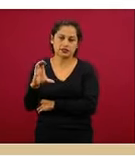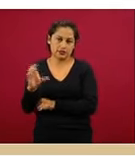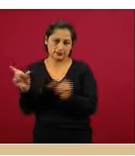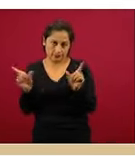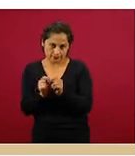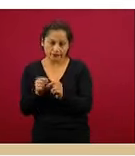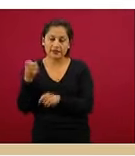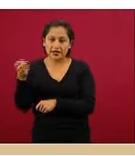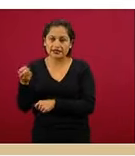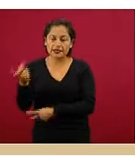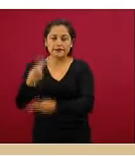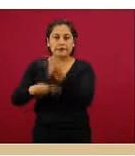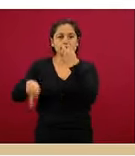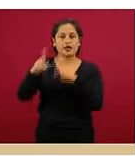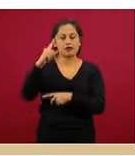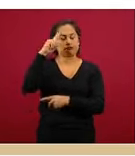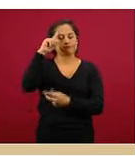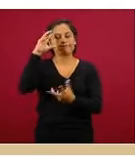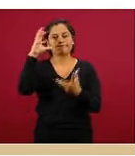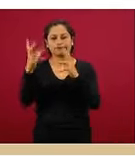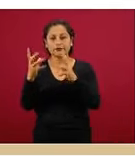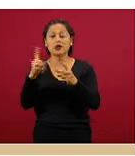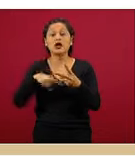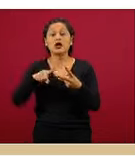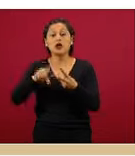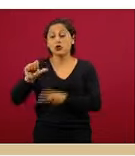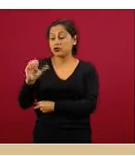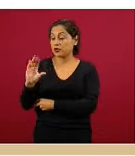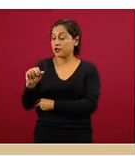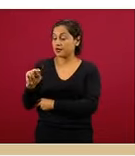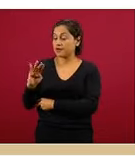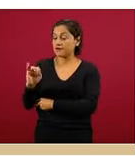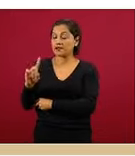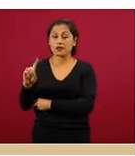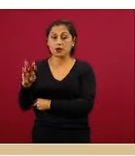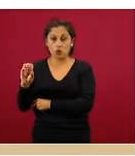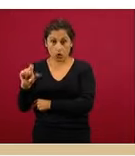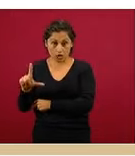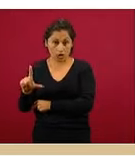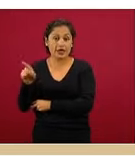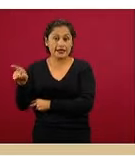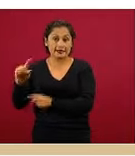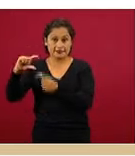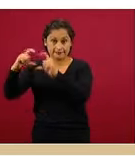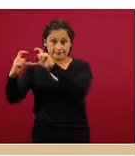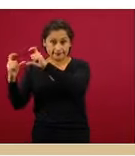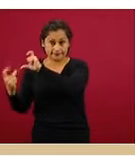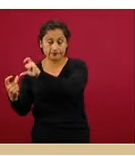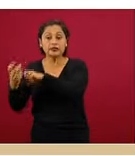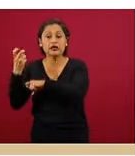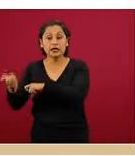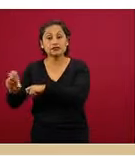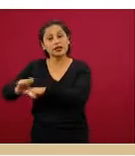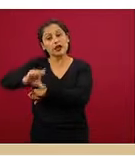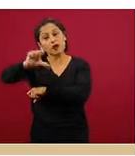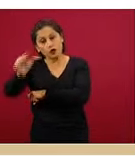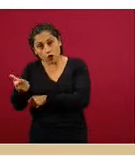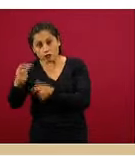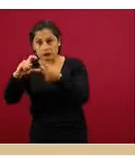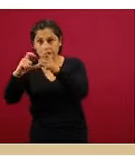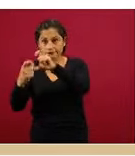efecto psicoactivo. Y tenemos también el cannabidiol, que es la sustancia que en combinación con otras mismas